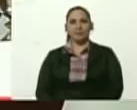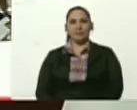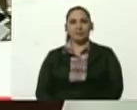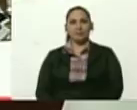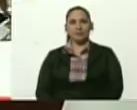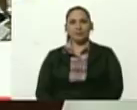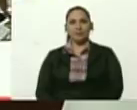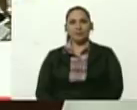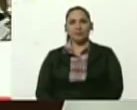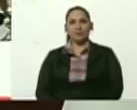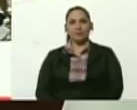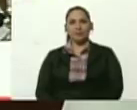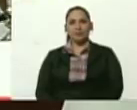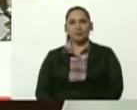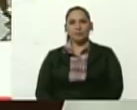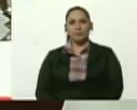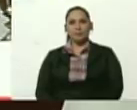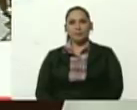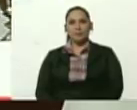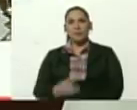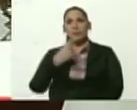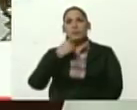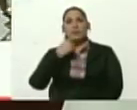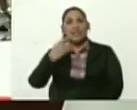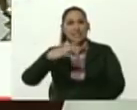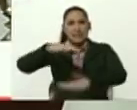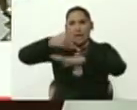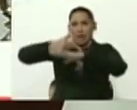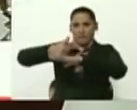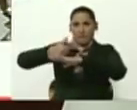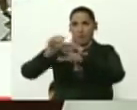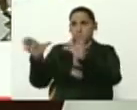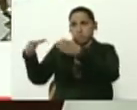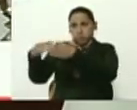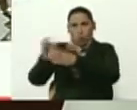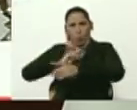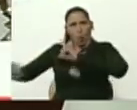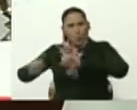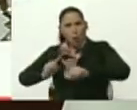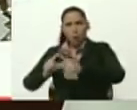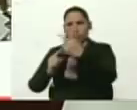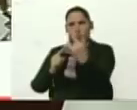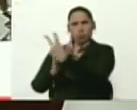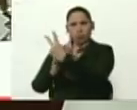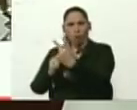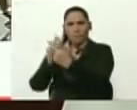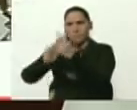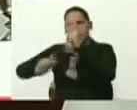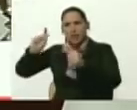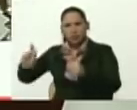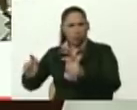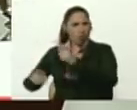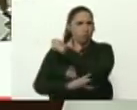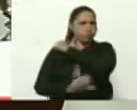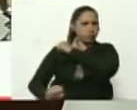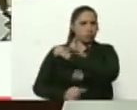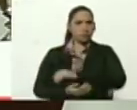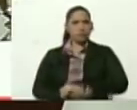inicialmente, él aparece como el jefe directo de estos dos ampone.